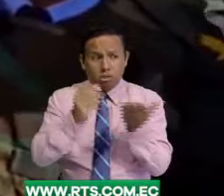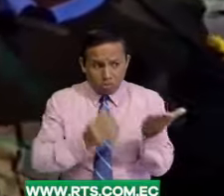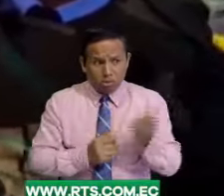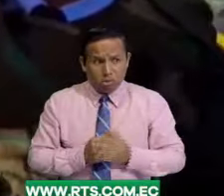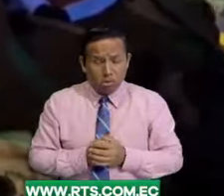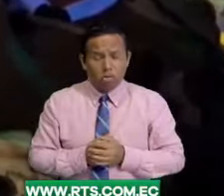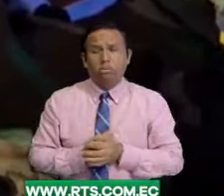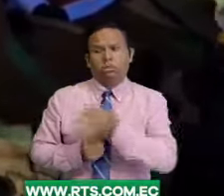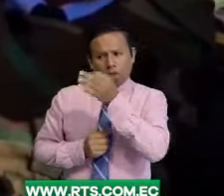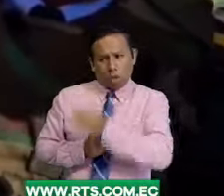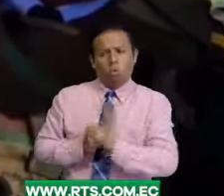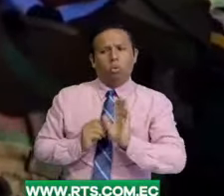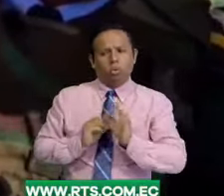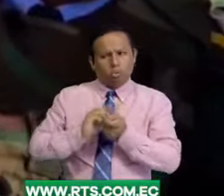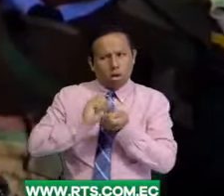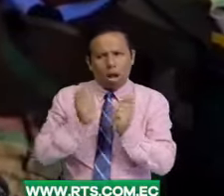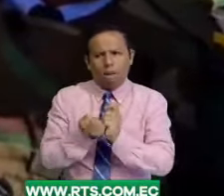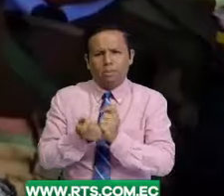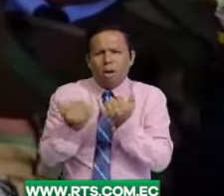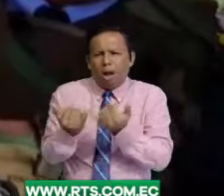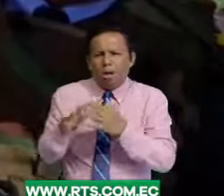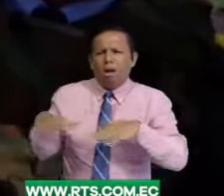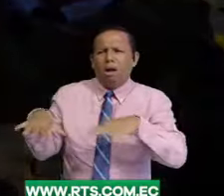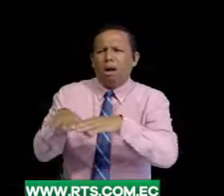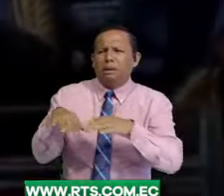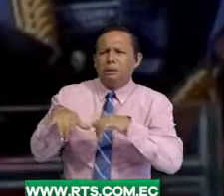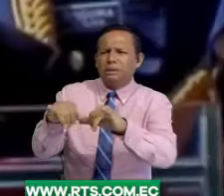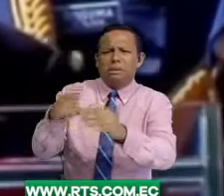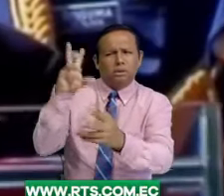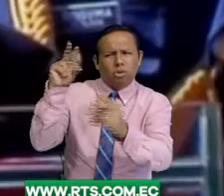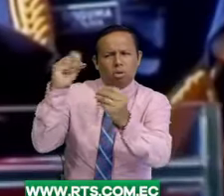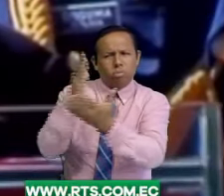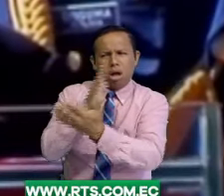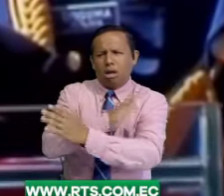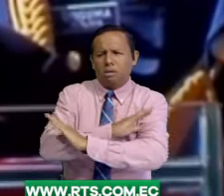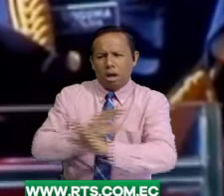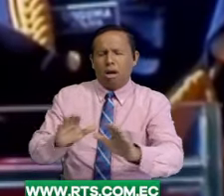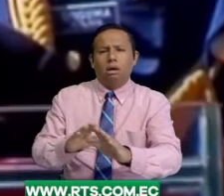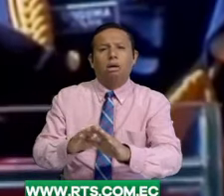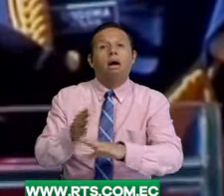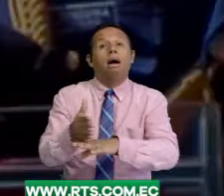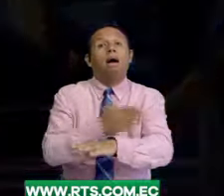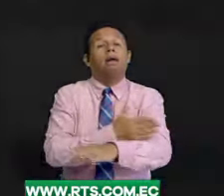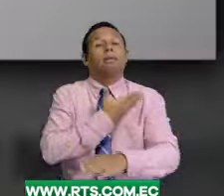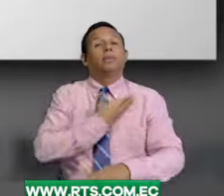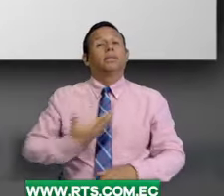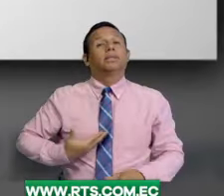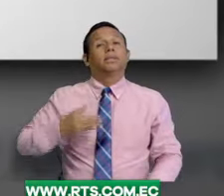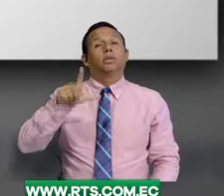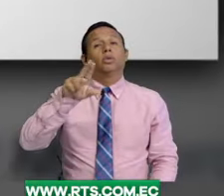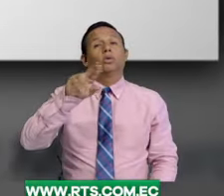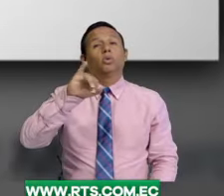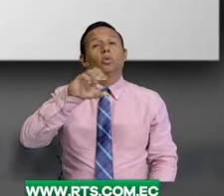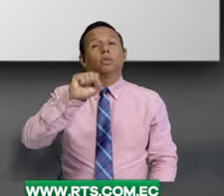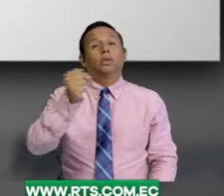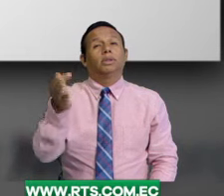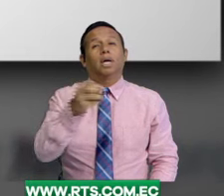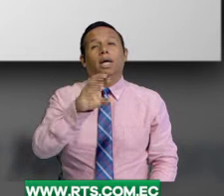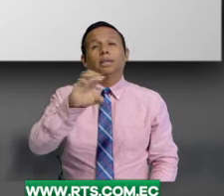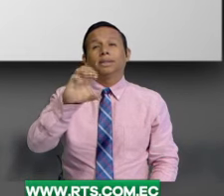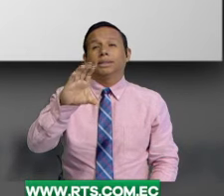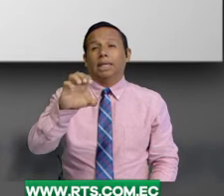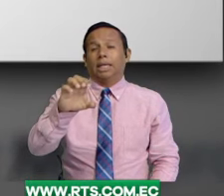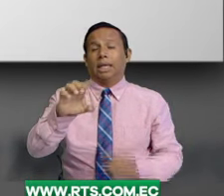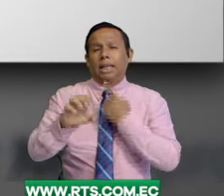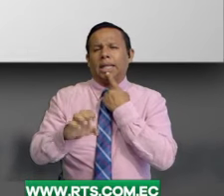pero no puede seguir más así nuestro país. Minutos antes, el presidente Luis Arce denunciaba estas movilizaciones irregulares del